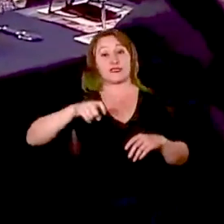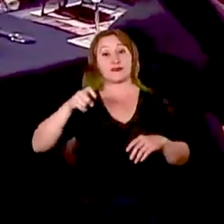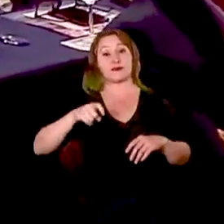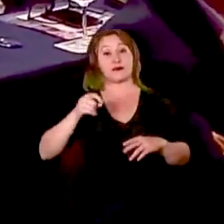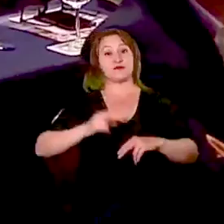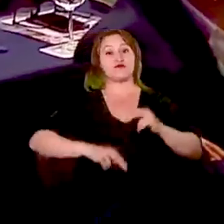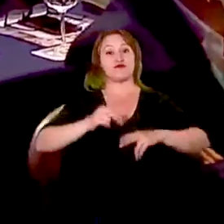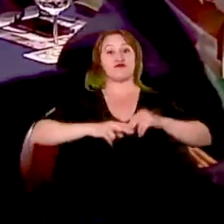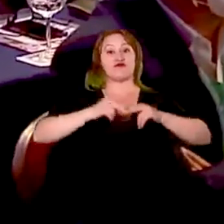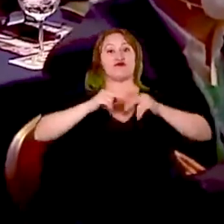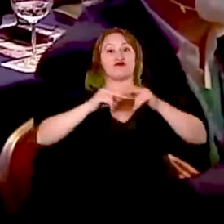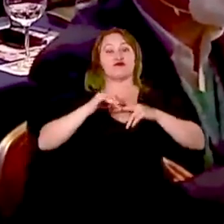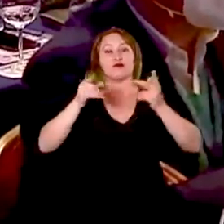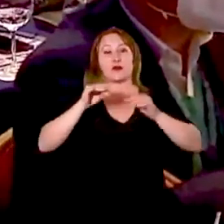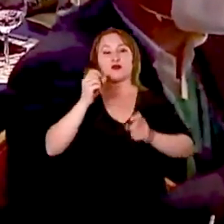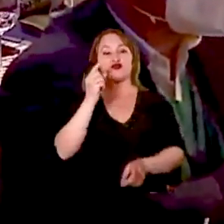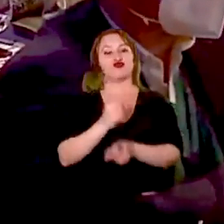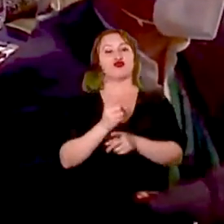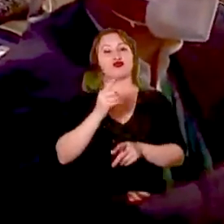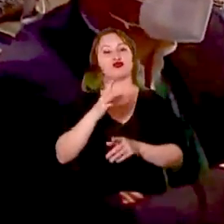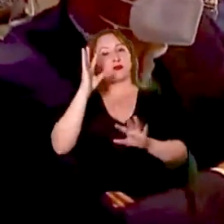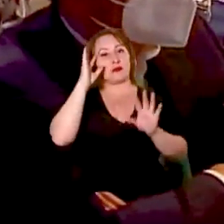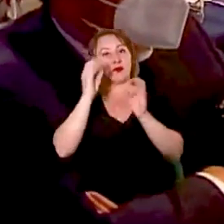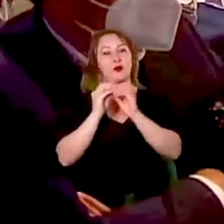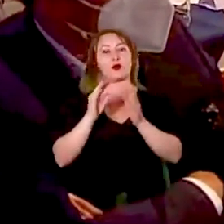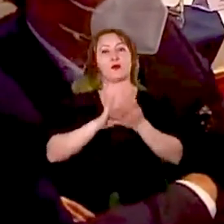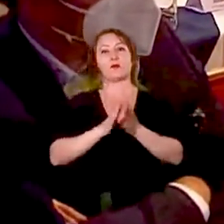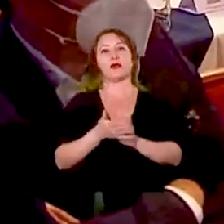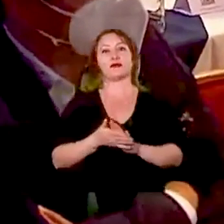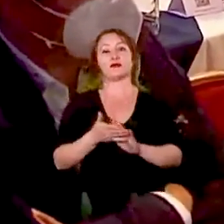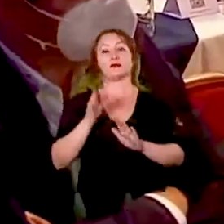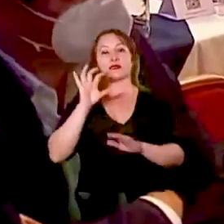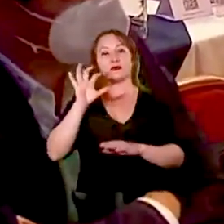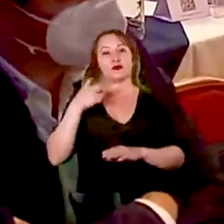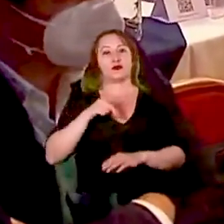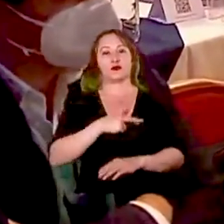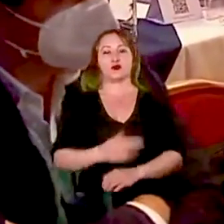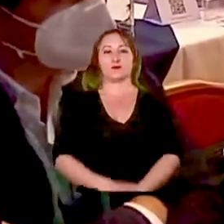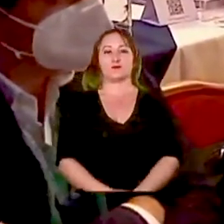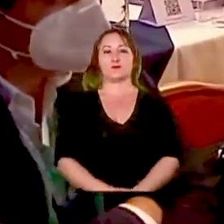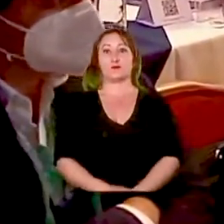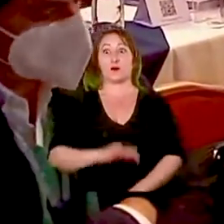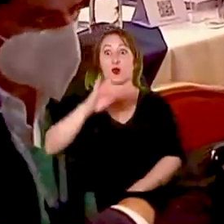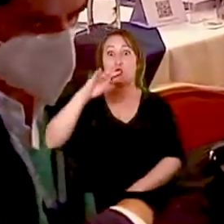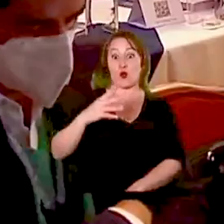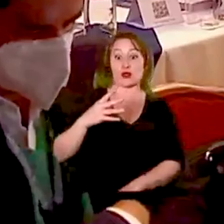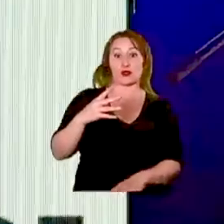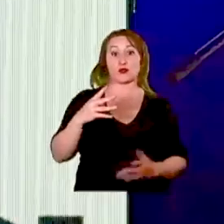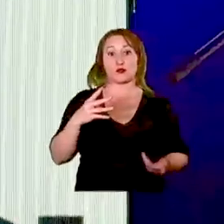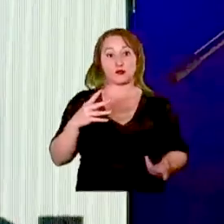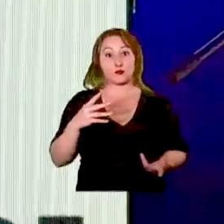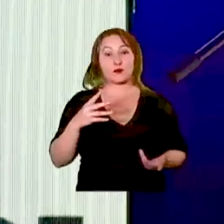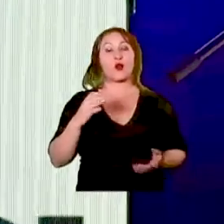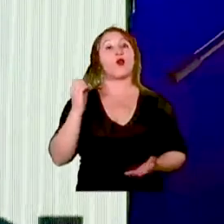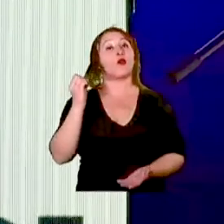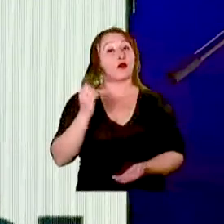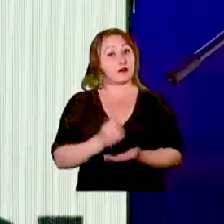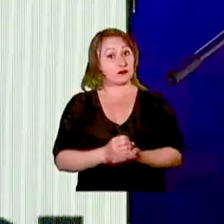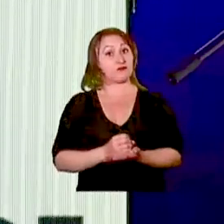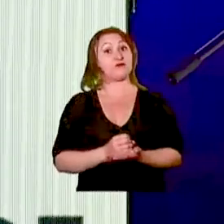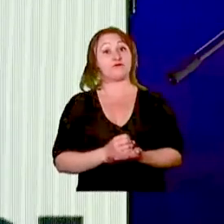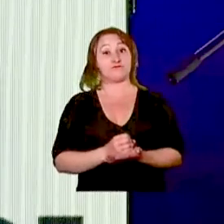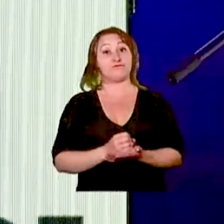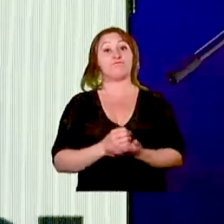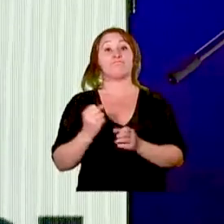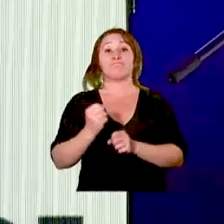necesidad de reconstrucción y de cumplimiento de los acuerdos de paz para nuestro país. Y un cuarto eje transversal también obligatorio en